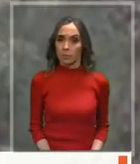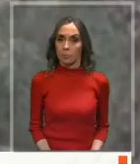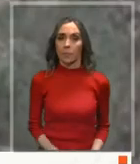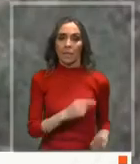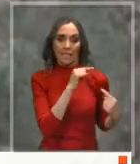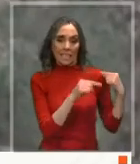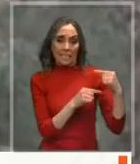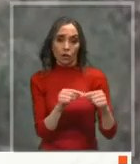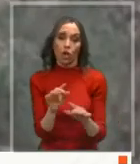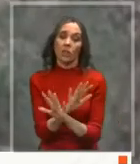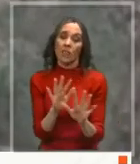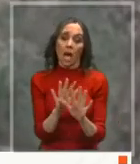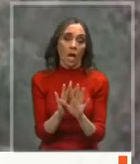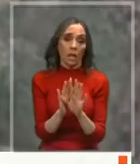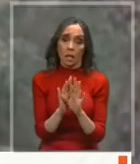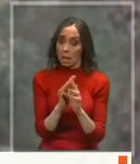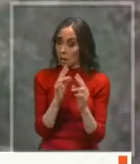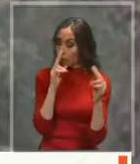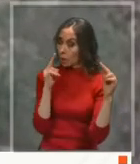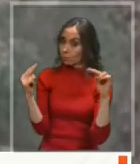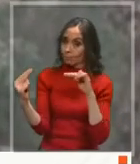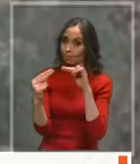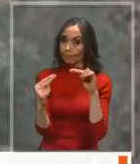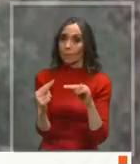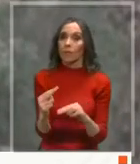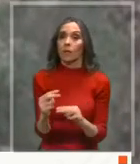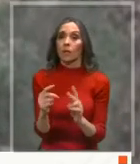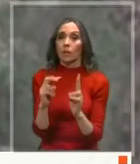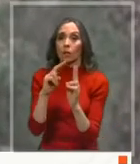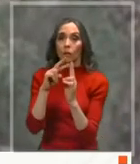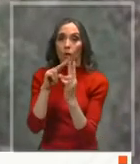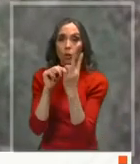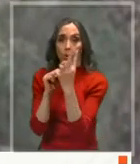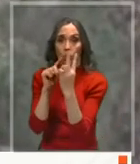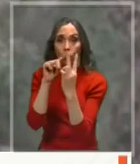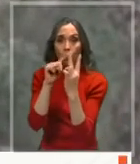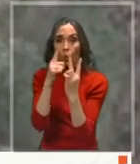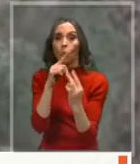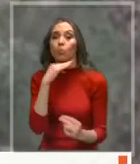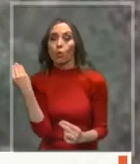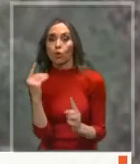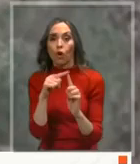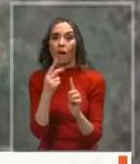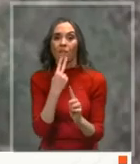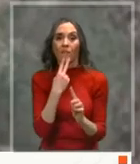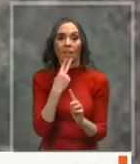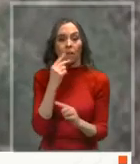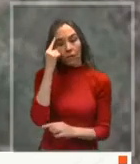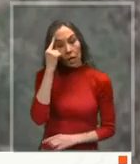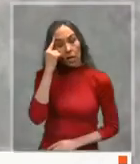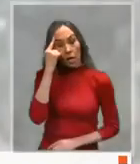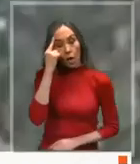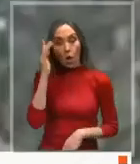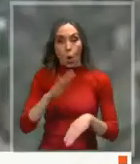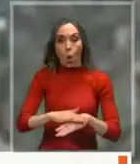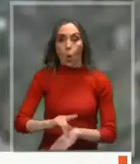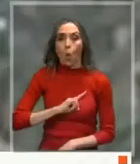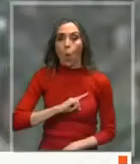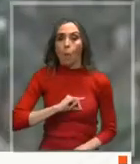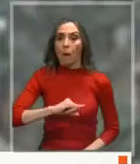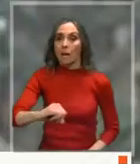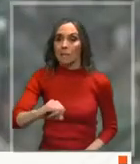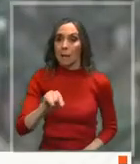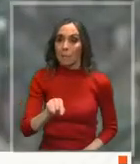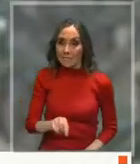La historia es terrible por donde se le mire, porque uno de ellos se perdió la vida y el otro vivirá con la culpa por siempre. Fue en